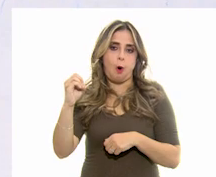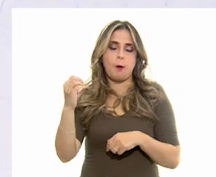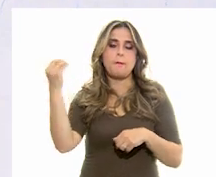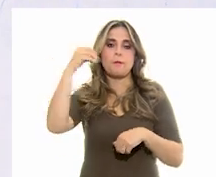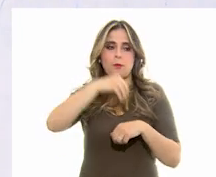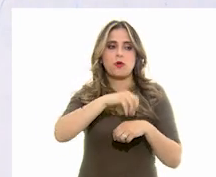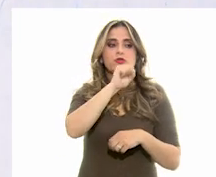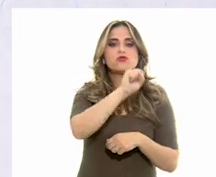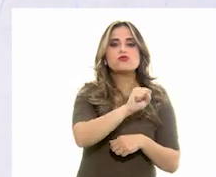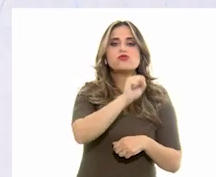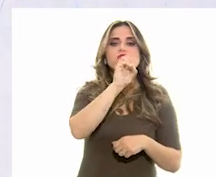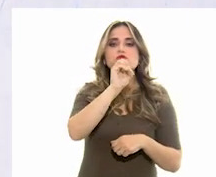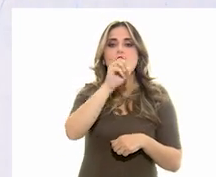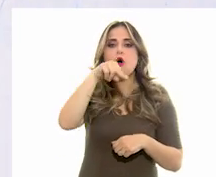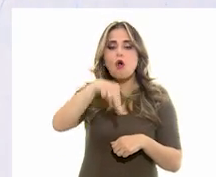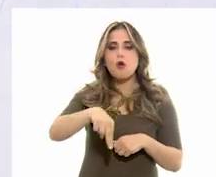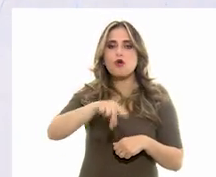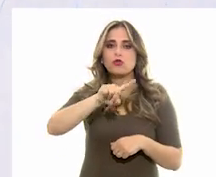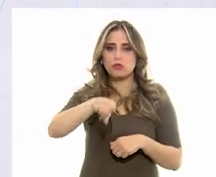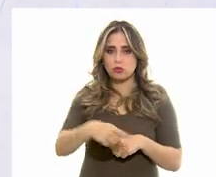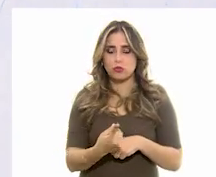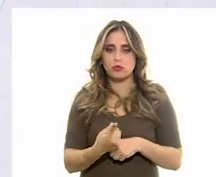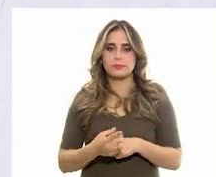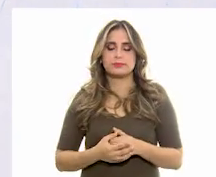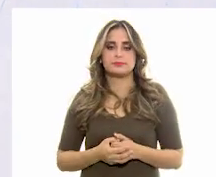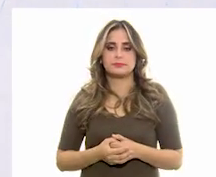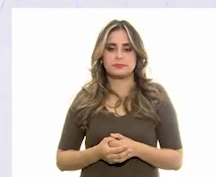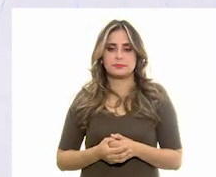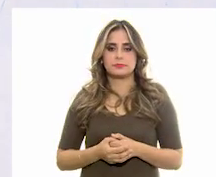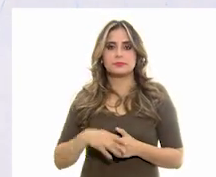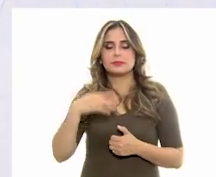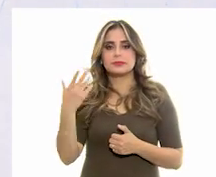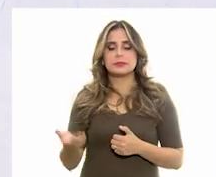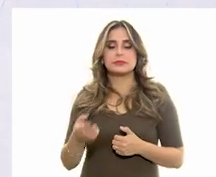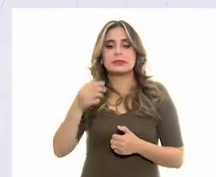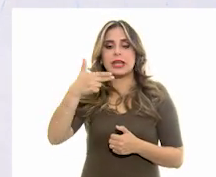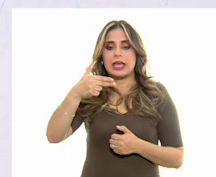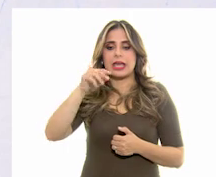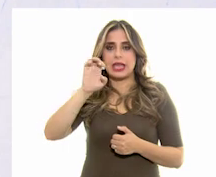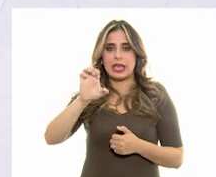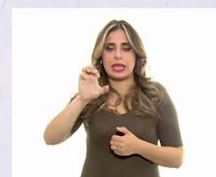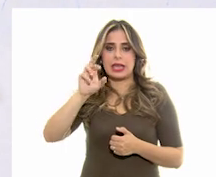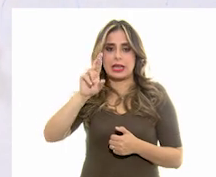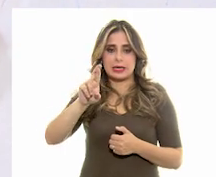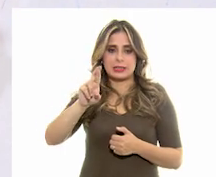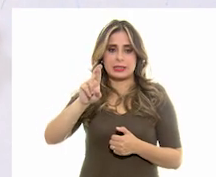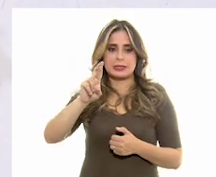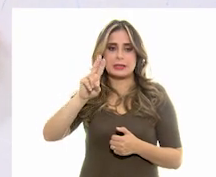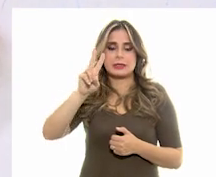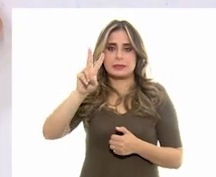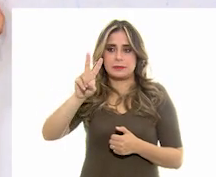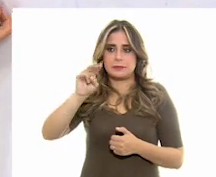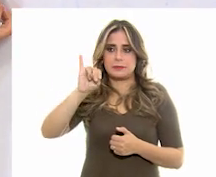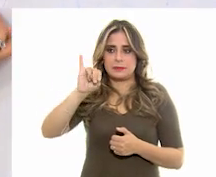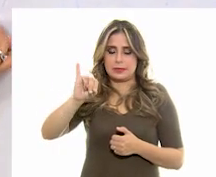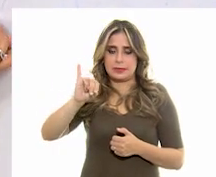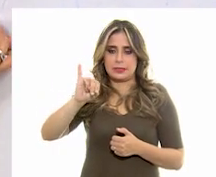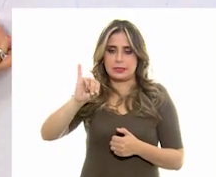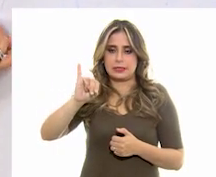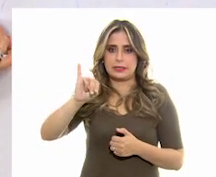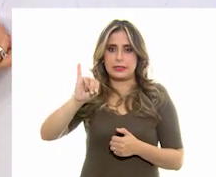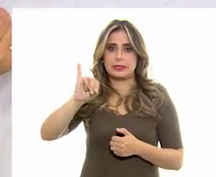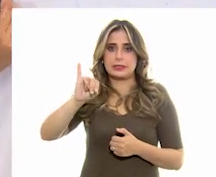Son. Y luego tiene herbívoros. Ah, lo escribió bien.